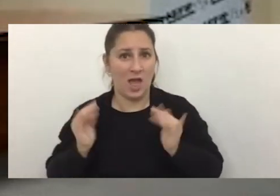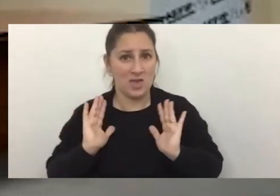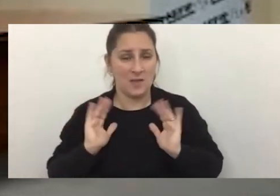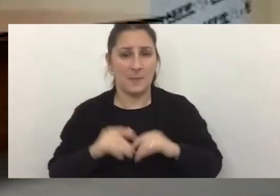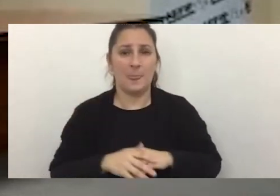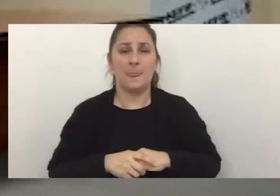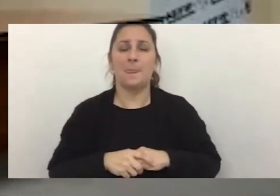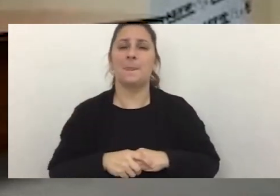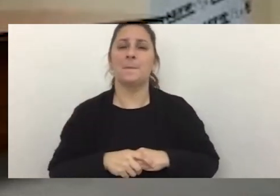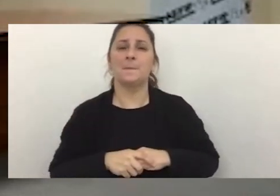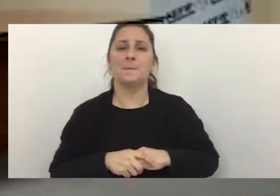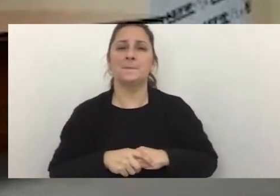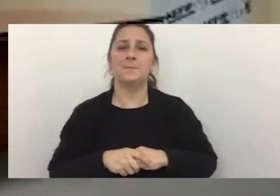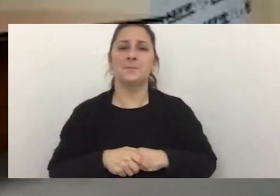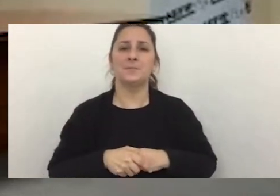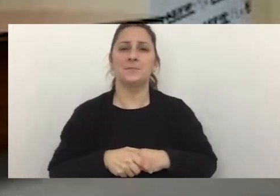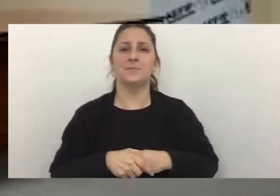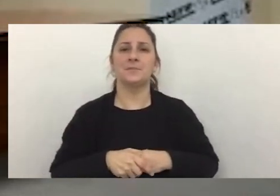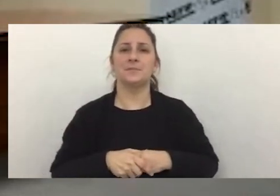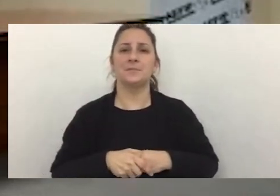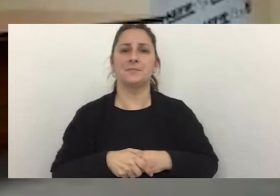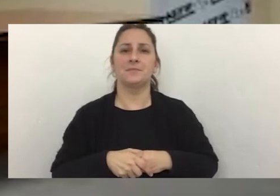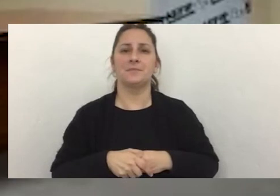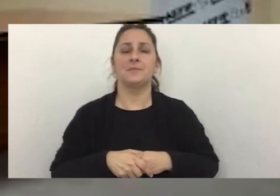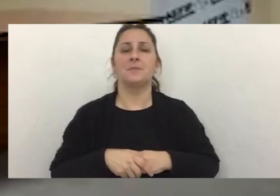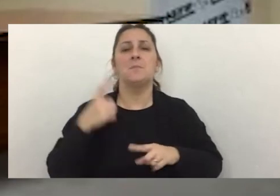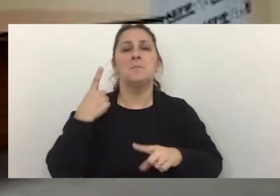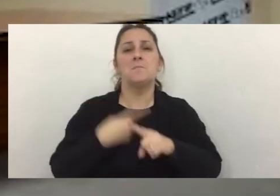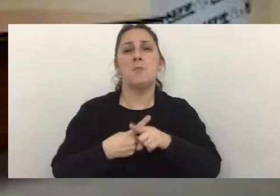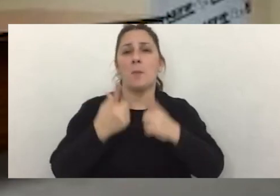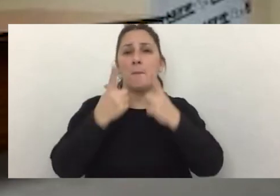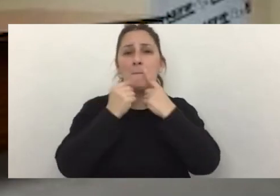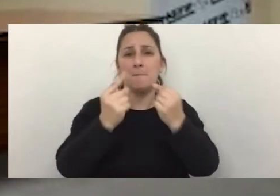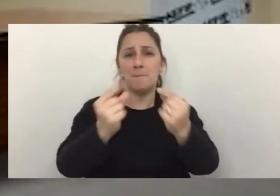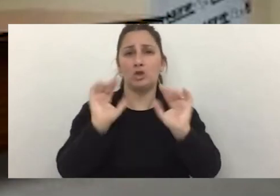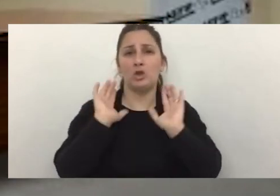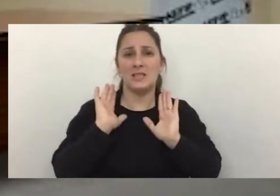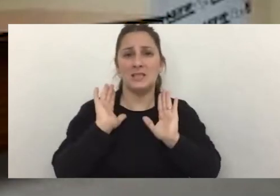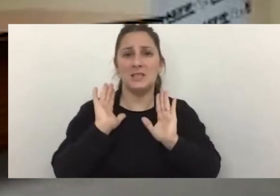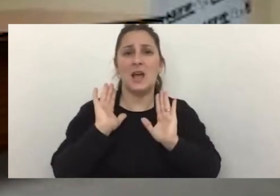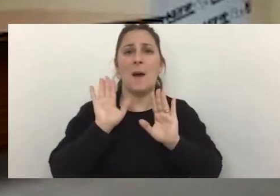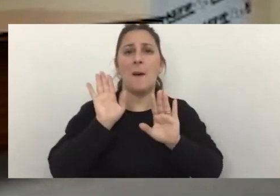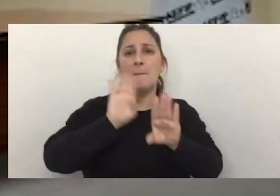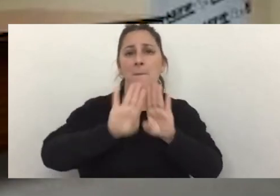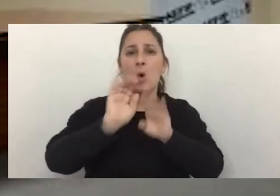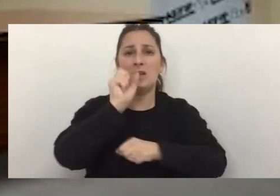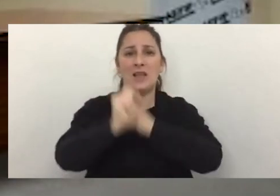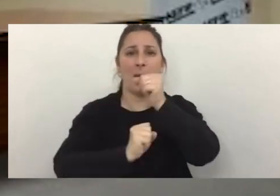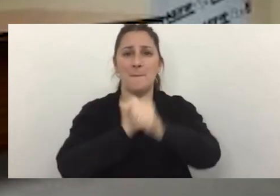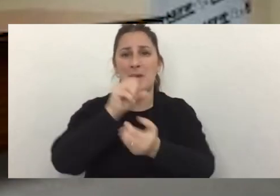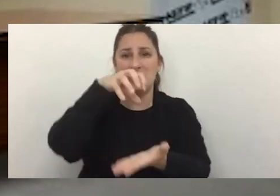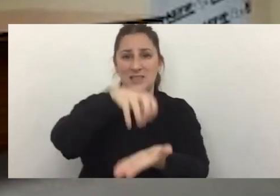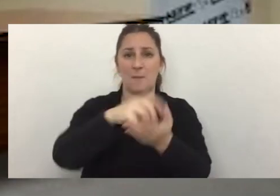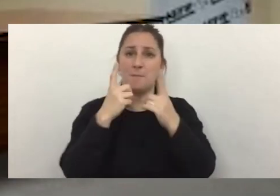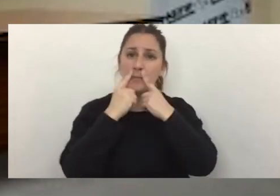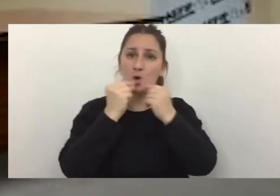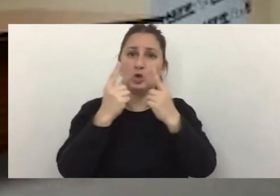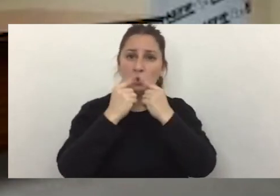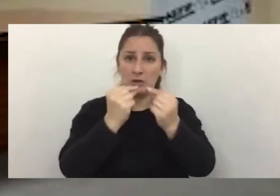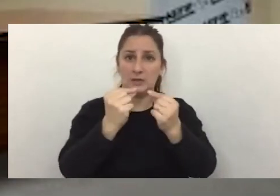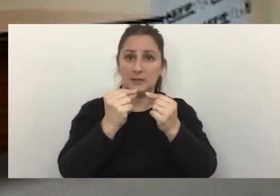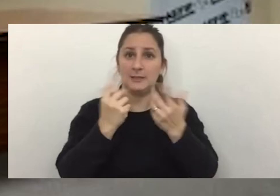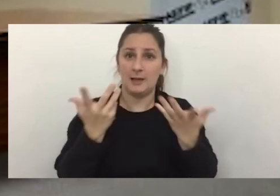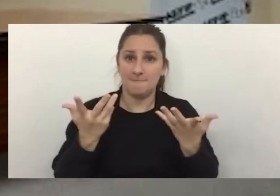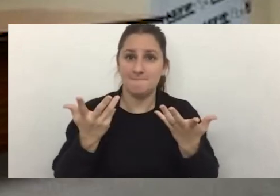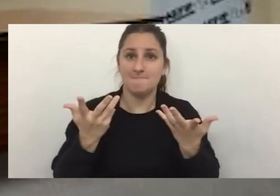Entonces, por haber hecho una protesta en la puerta de una empresa, de un establecimiento, con toda la distorsión